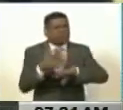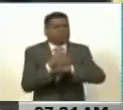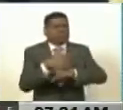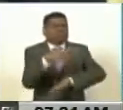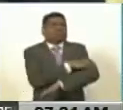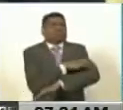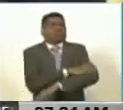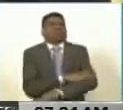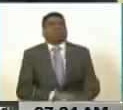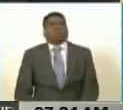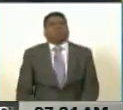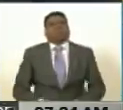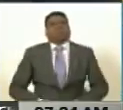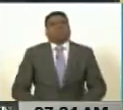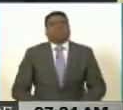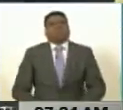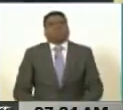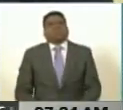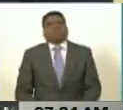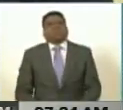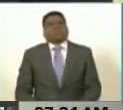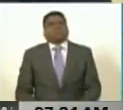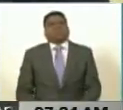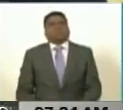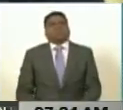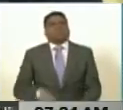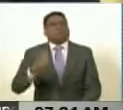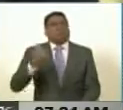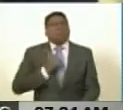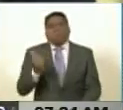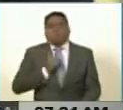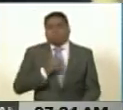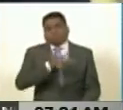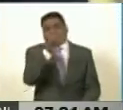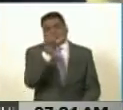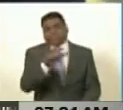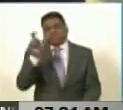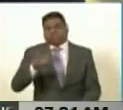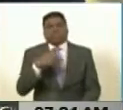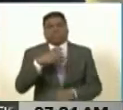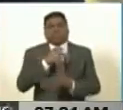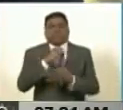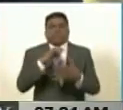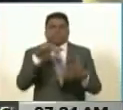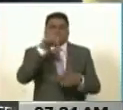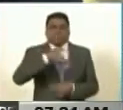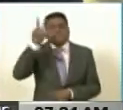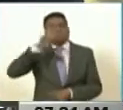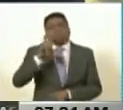Mira, cualquier observador, incluso nacional, internacional,